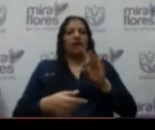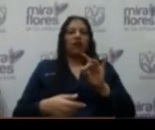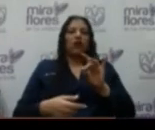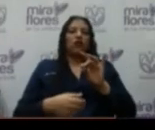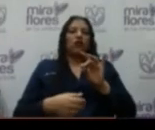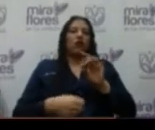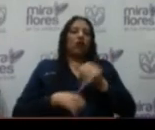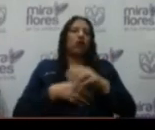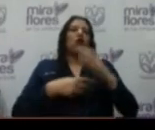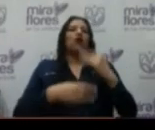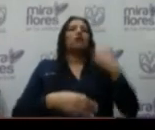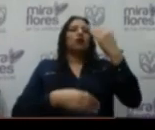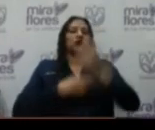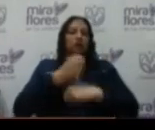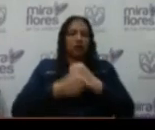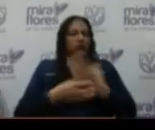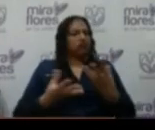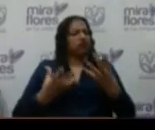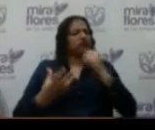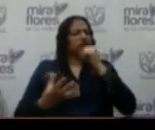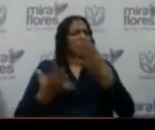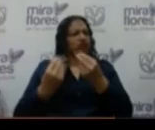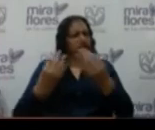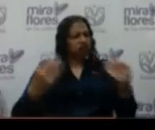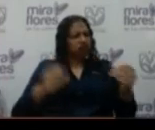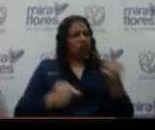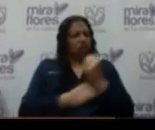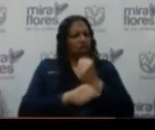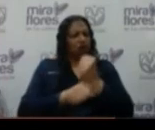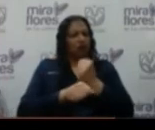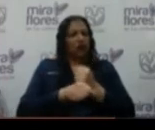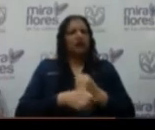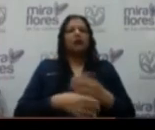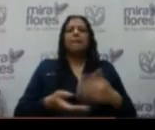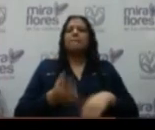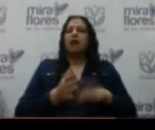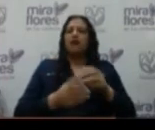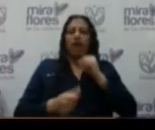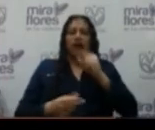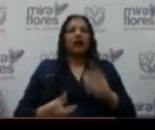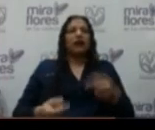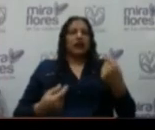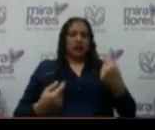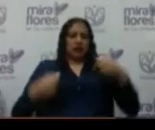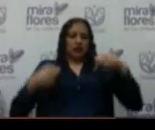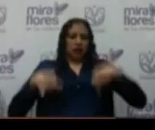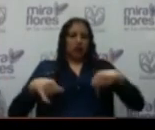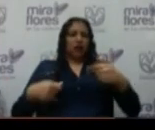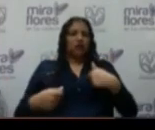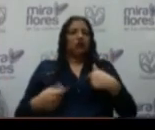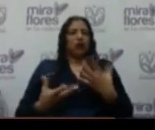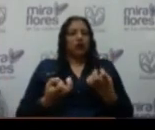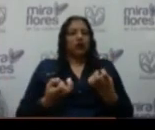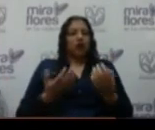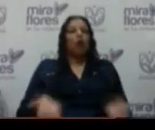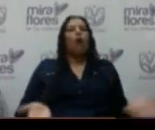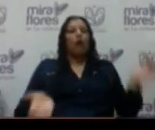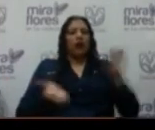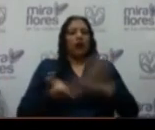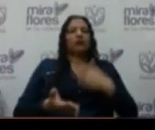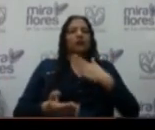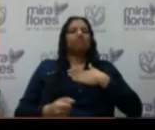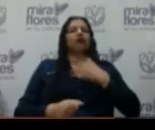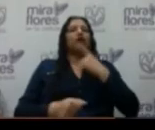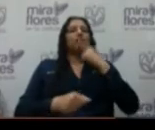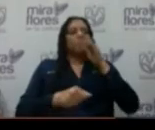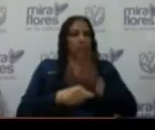verán, hay mucho por hacer y mucho por recorrer. Y desde aquí deseo reafirmar mi compromiso